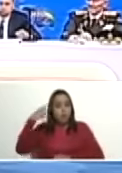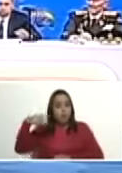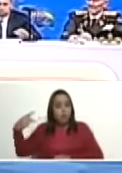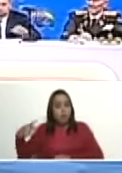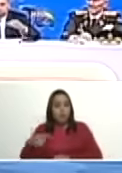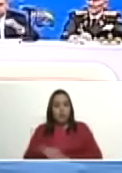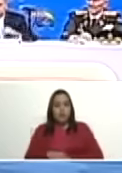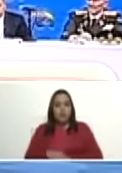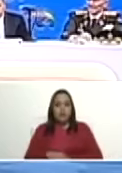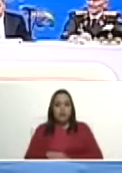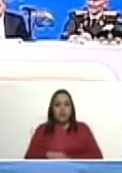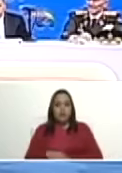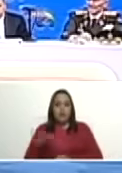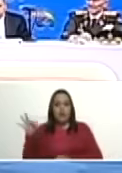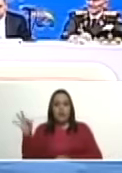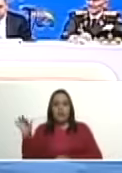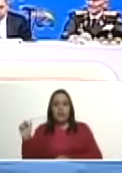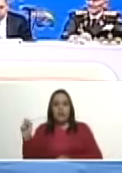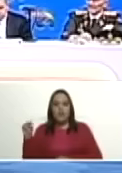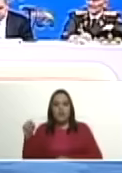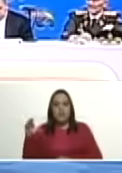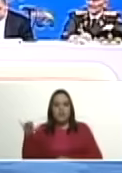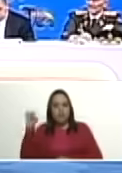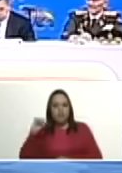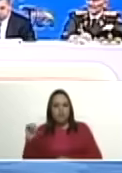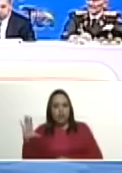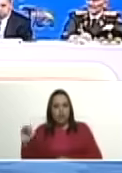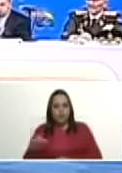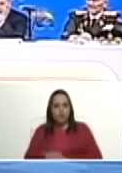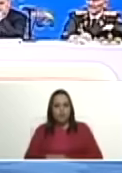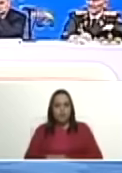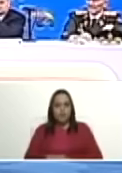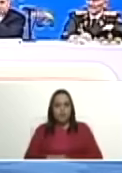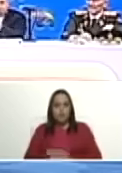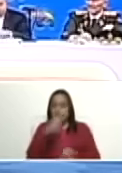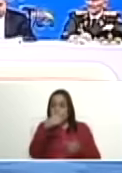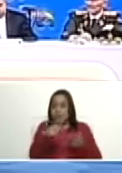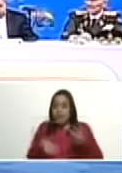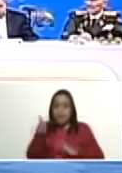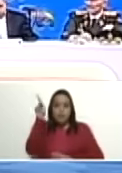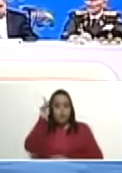Francisco, a profesoras, profesores de las